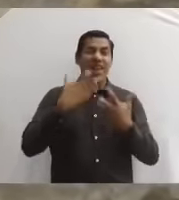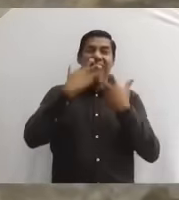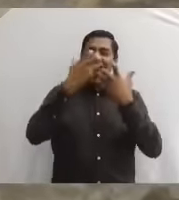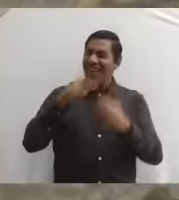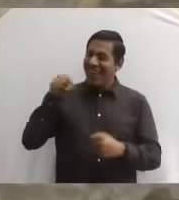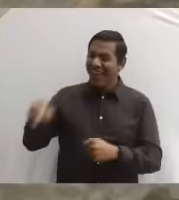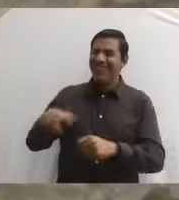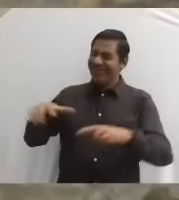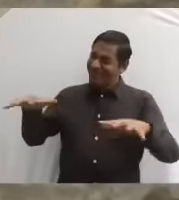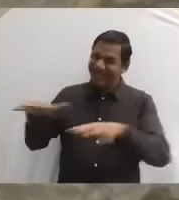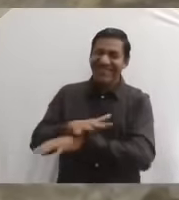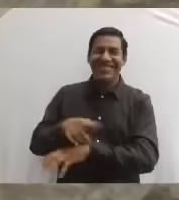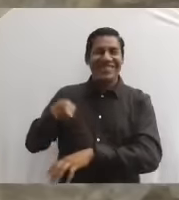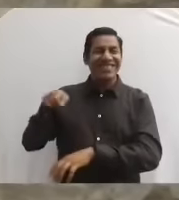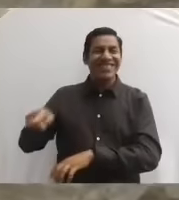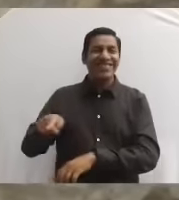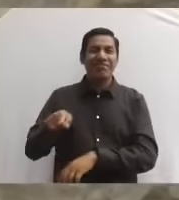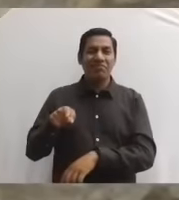¿Transformación o corrupción?